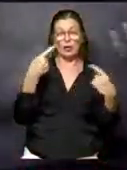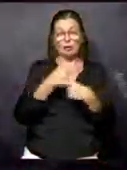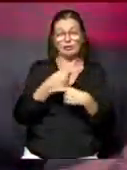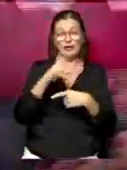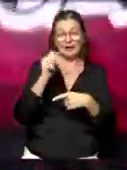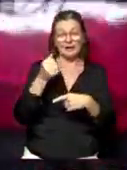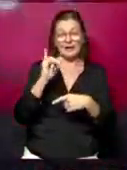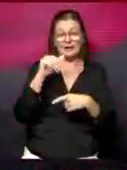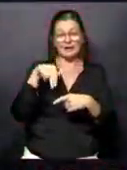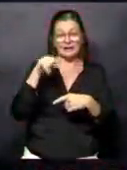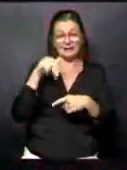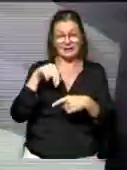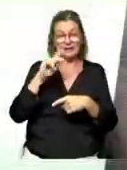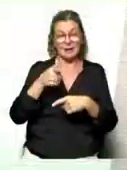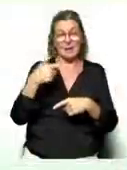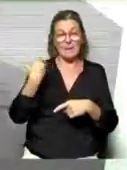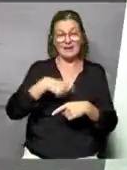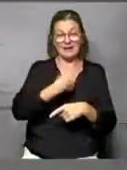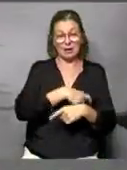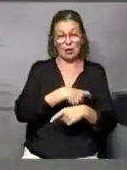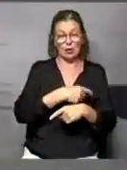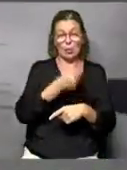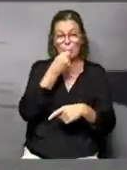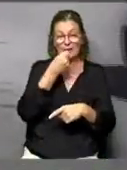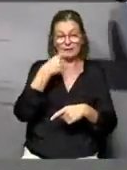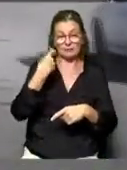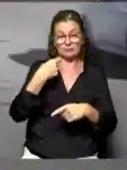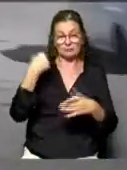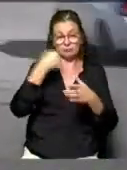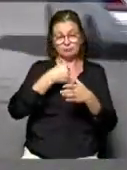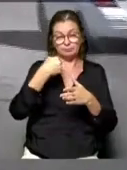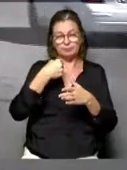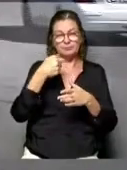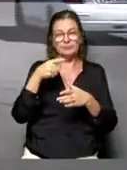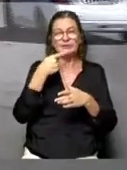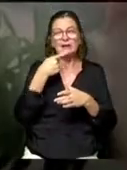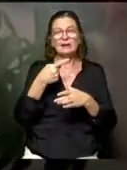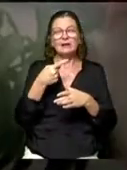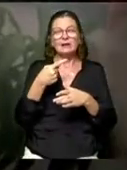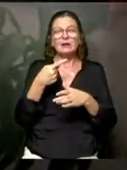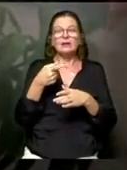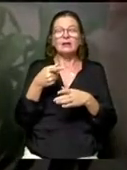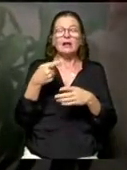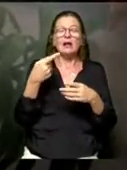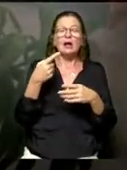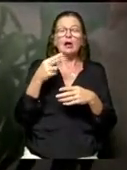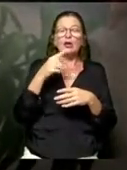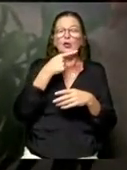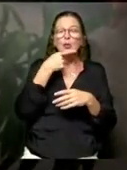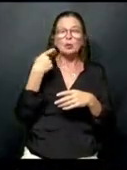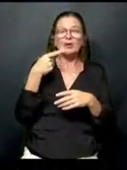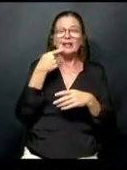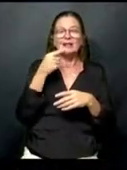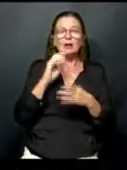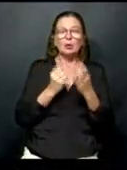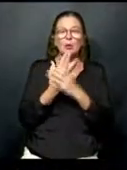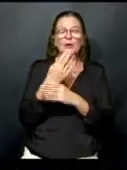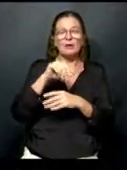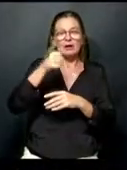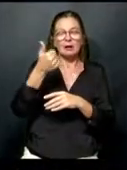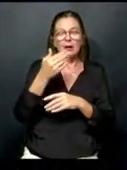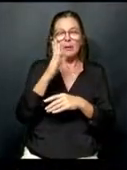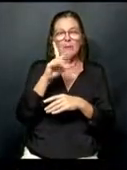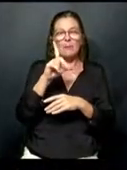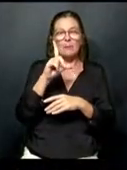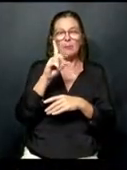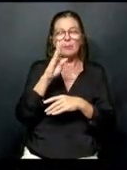donde fue agredido un juez de línea. En Rusia, las encuestas a boca de urna de los candidatos opositores reconocieron una nueva victoria de Vladimir